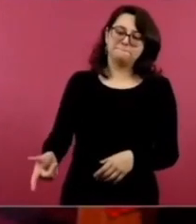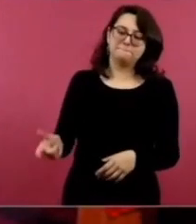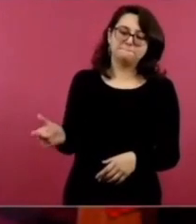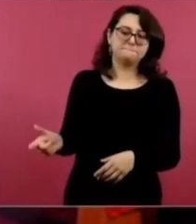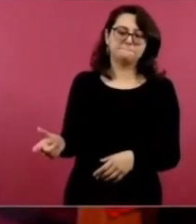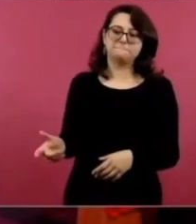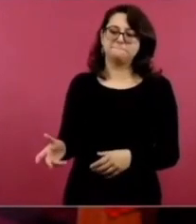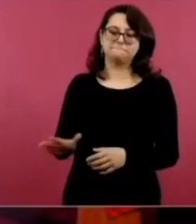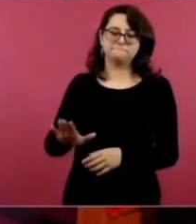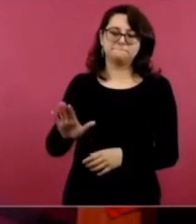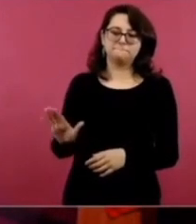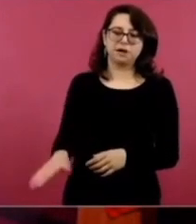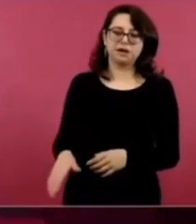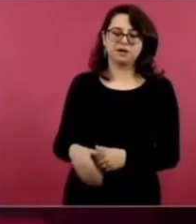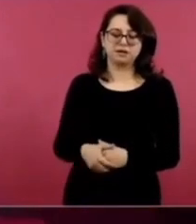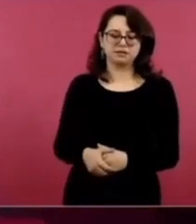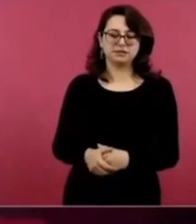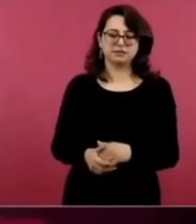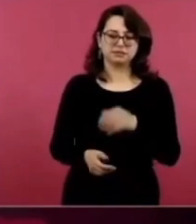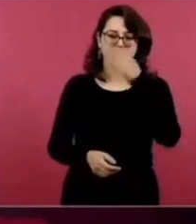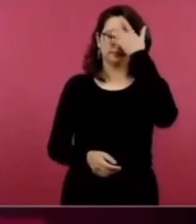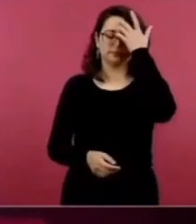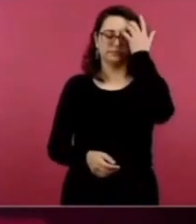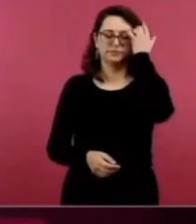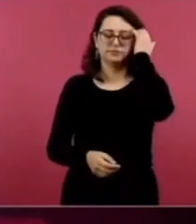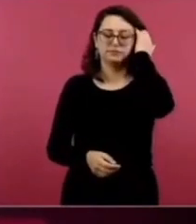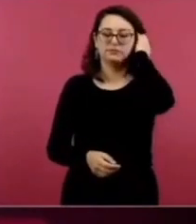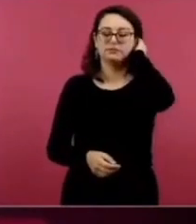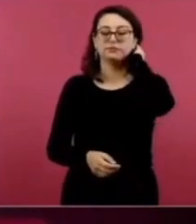pues aprendices